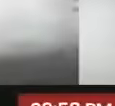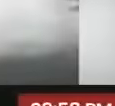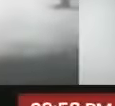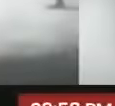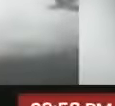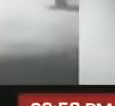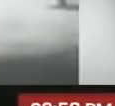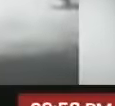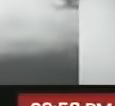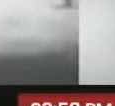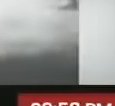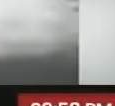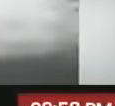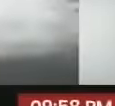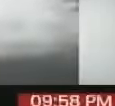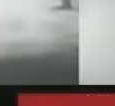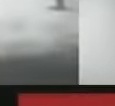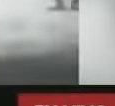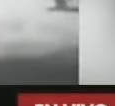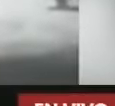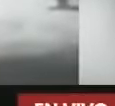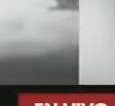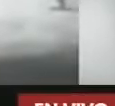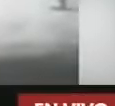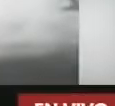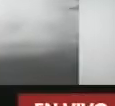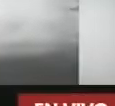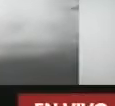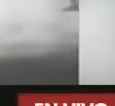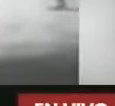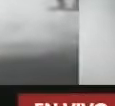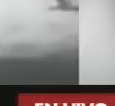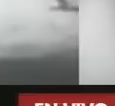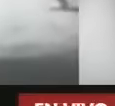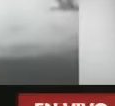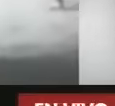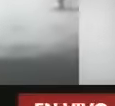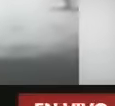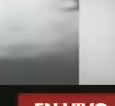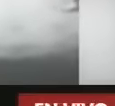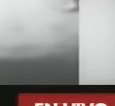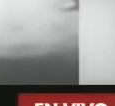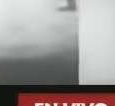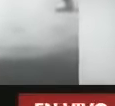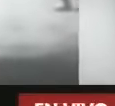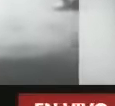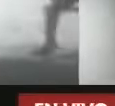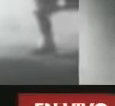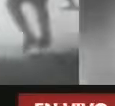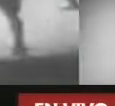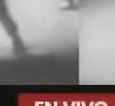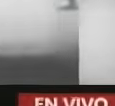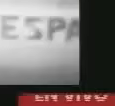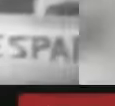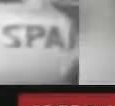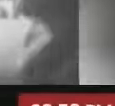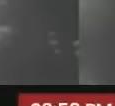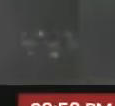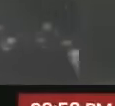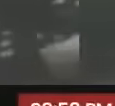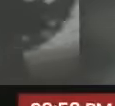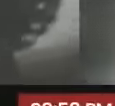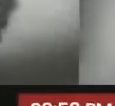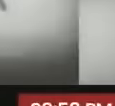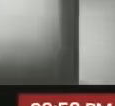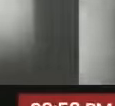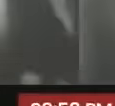fiesta de la tradición en 1948, evento organizado por el escritor y poeta Juan Liscano en el Nuevo Circo en la ciudad de Caracas,